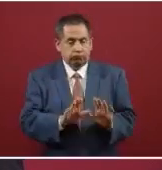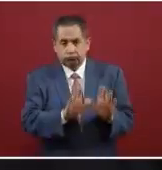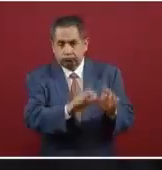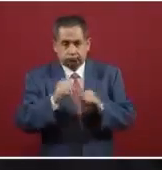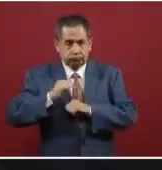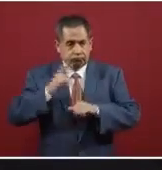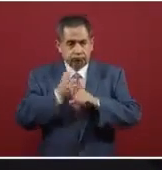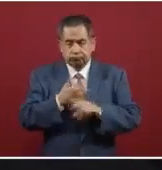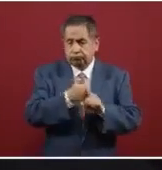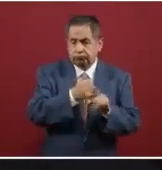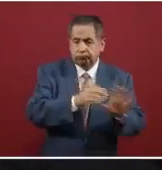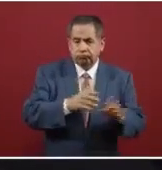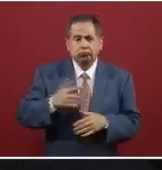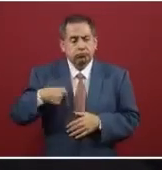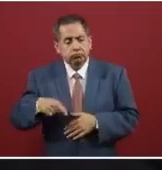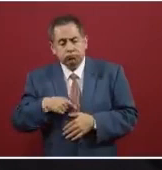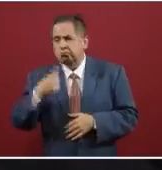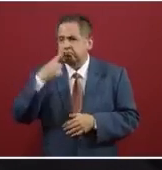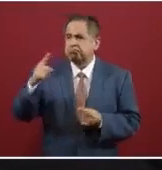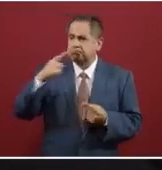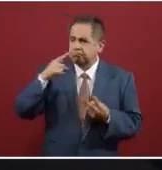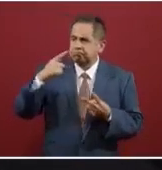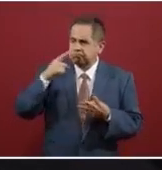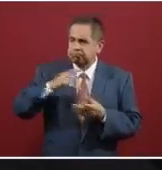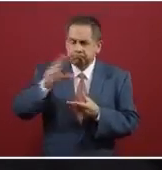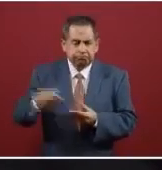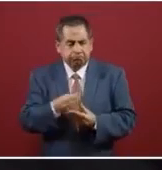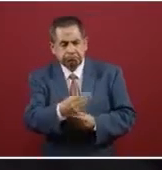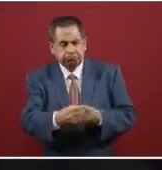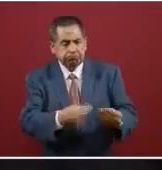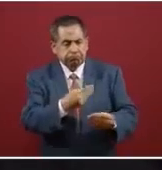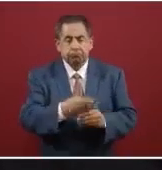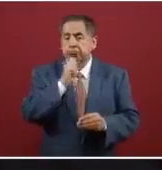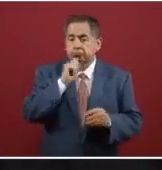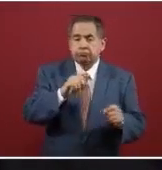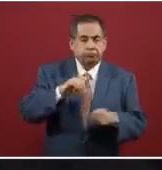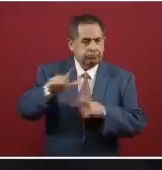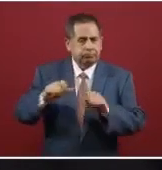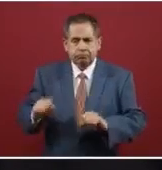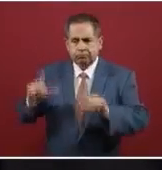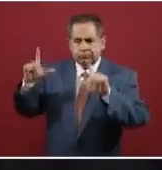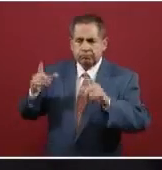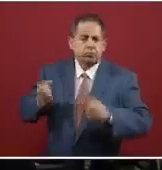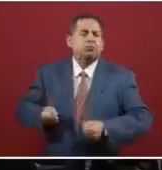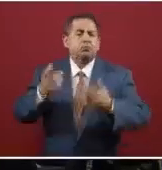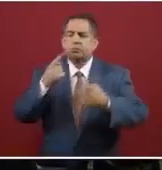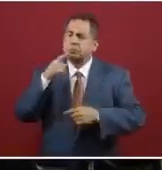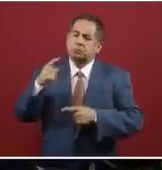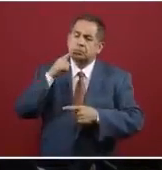atender, y vamos a estar presentando cuántos asuntos se han enviado a la